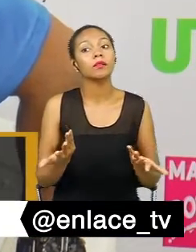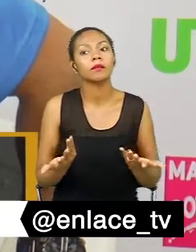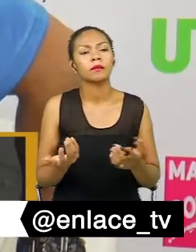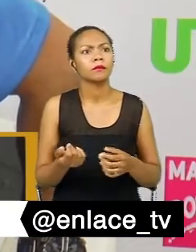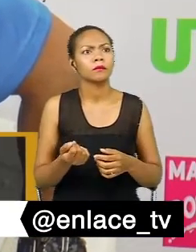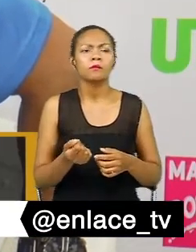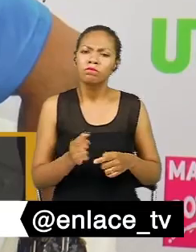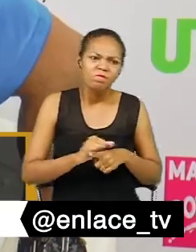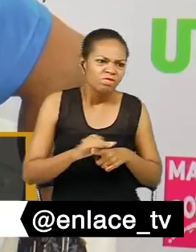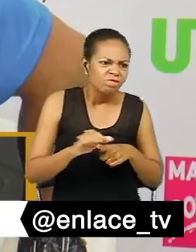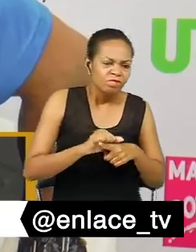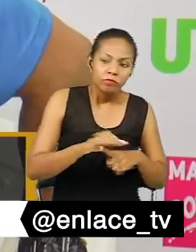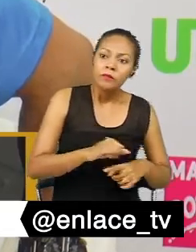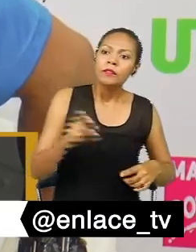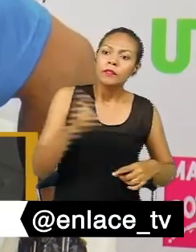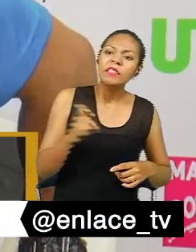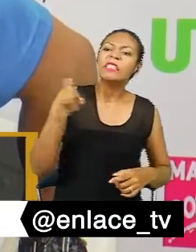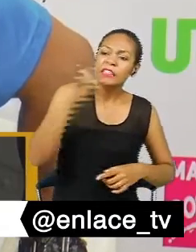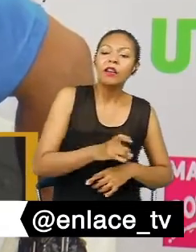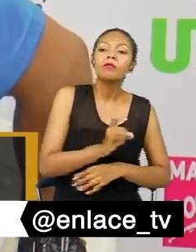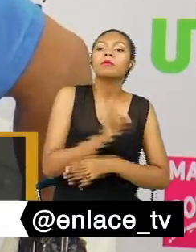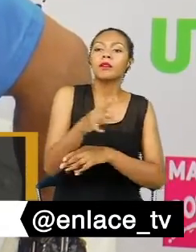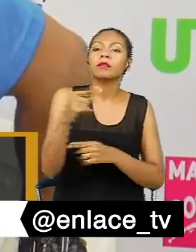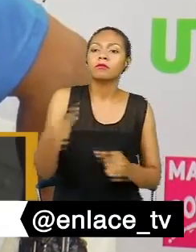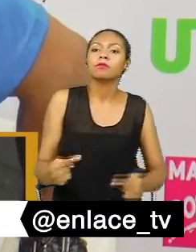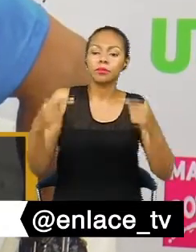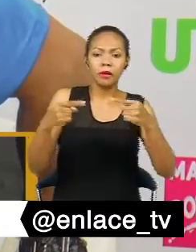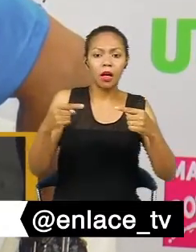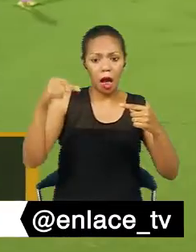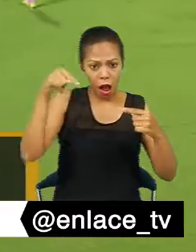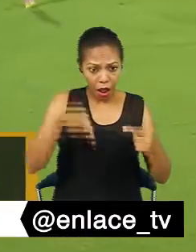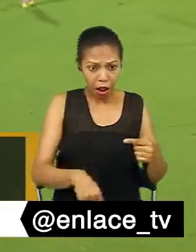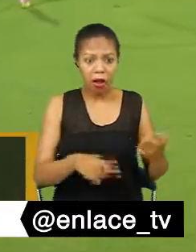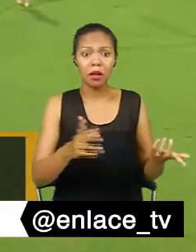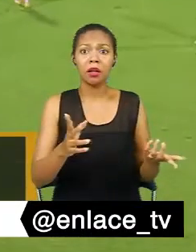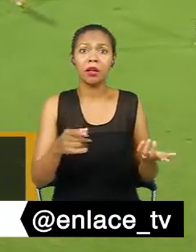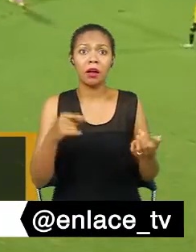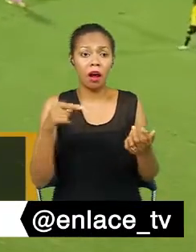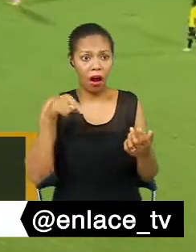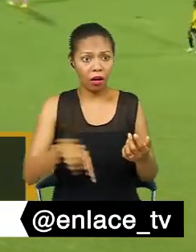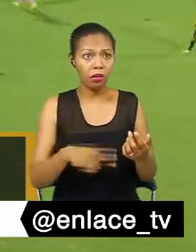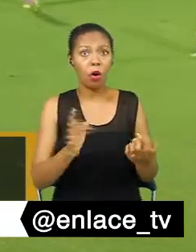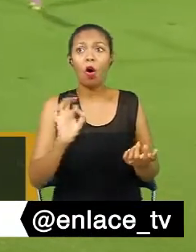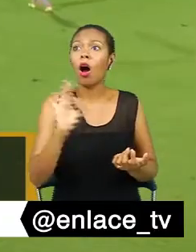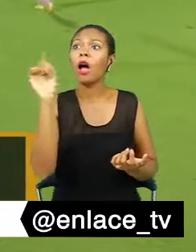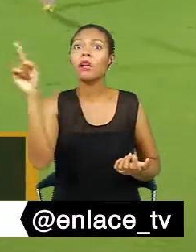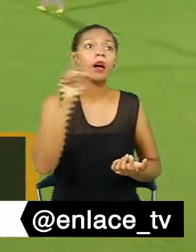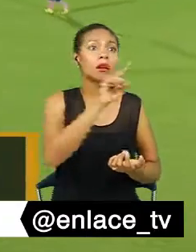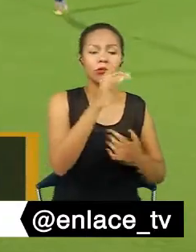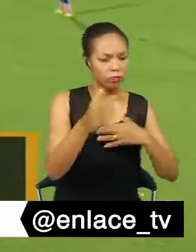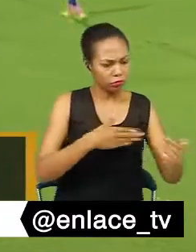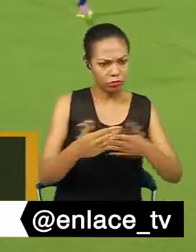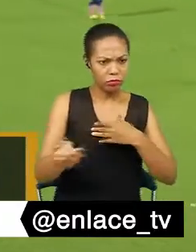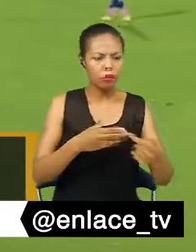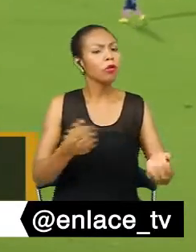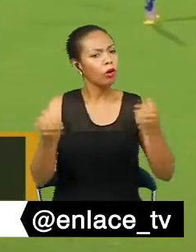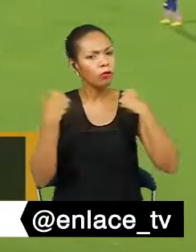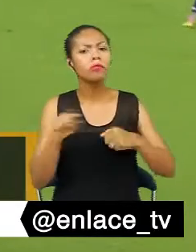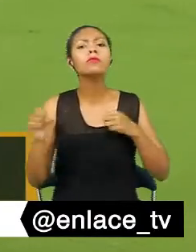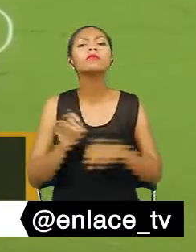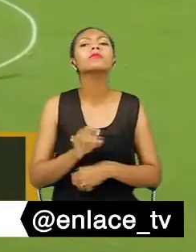superar a rivales, no solamente local, sino también de visitantes. Ahora el Deportivo Independiente Medellín pone sus ojos en